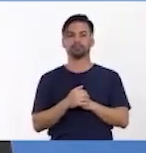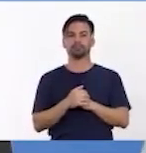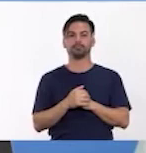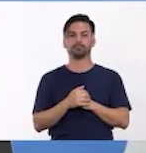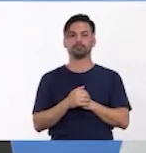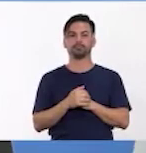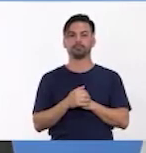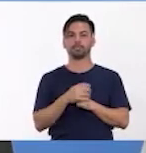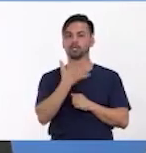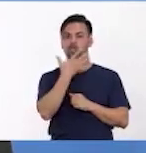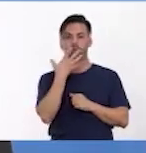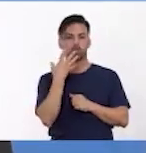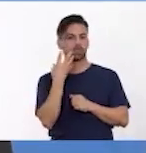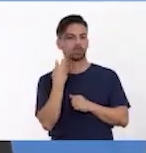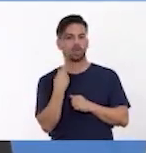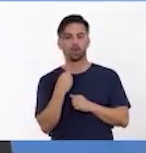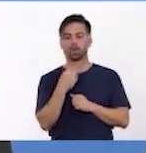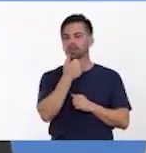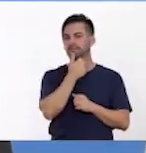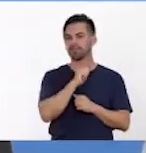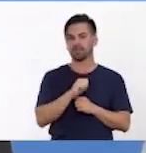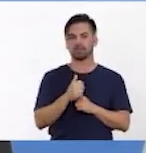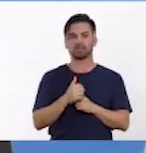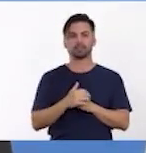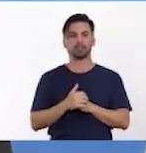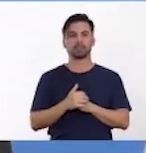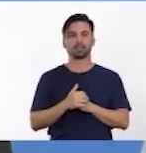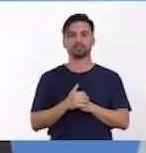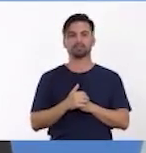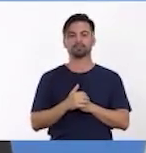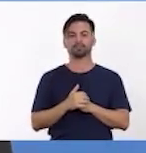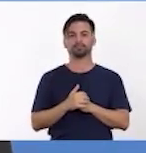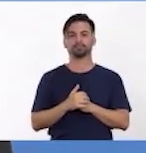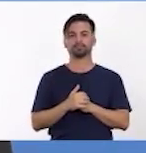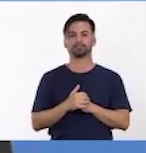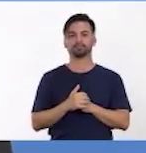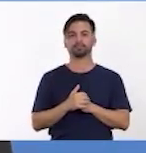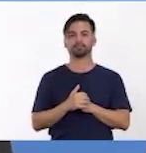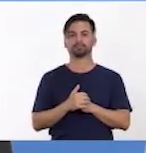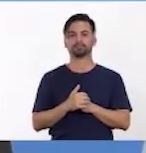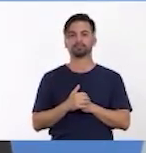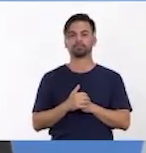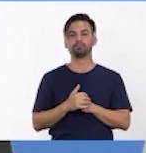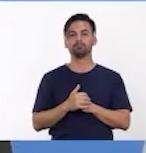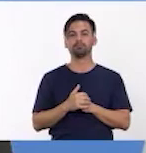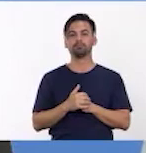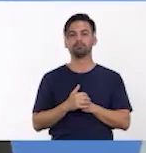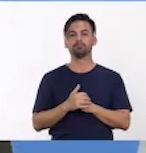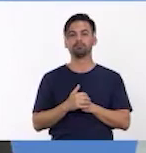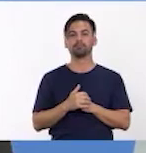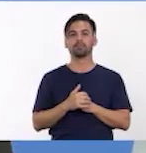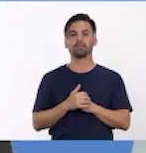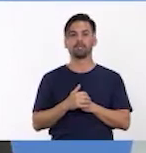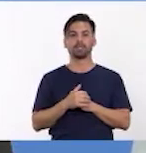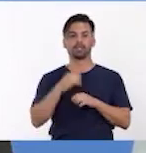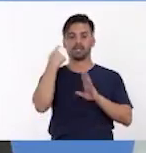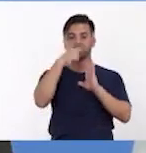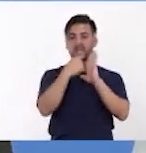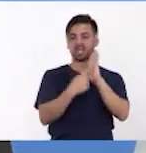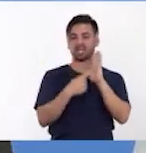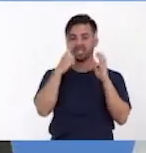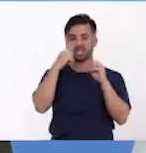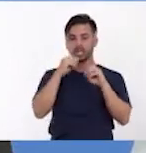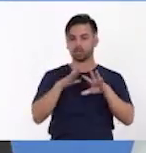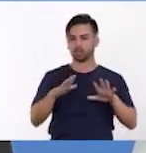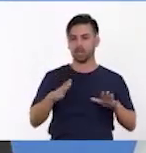se agotan fácilmente, que no son agotables directamente si se le mantienen sus condiciones